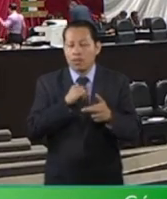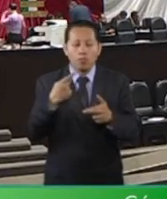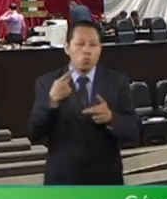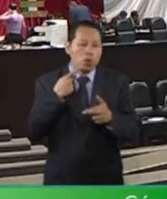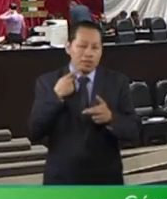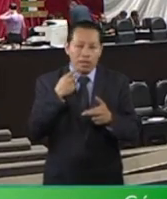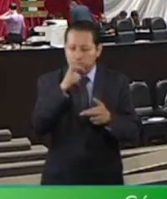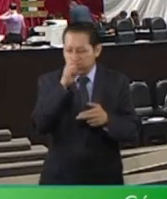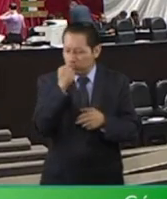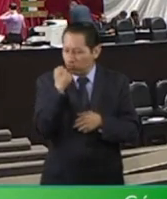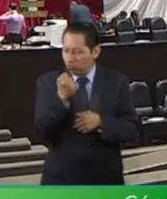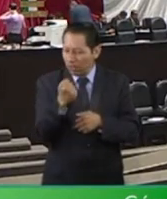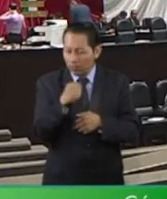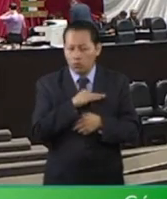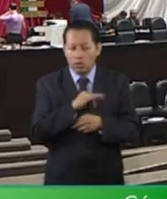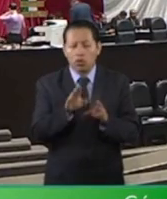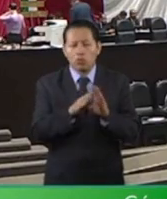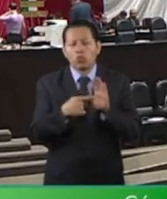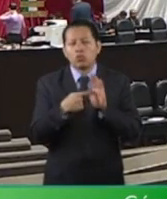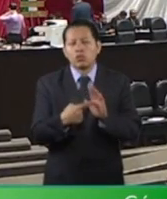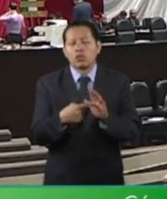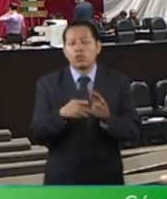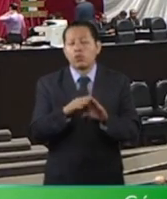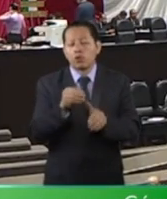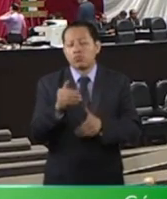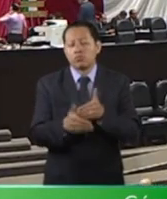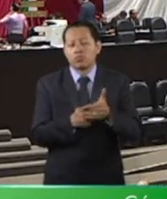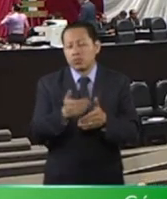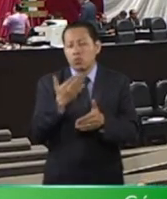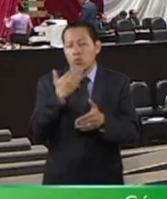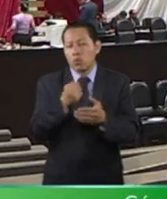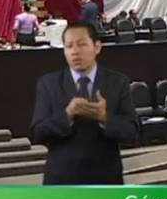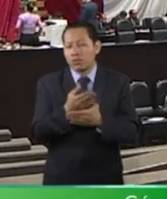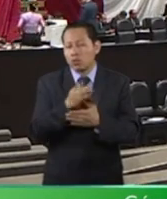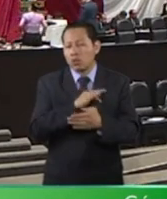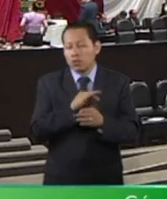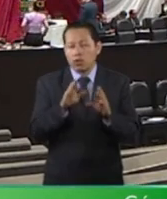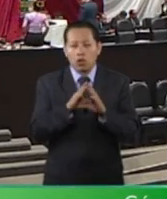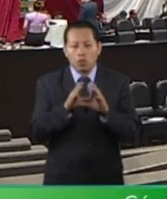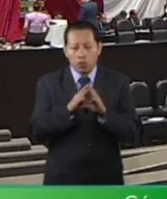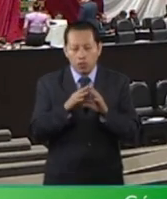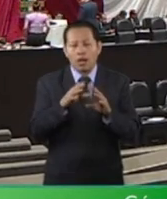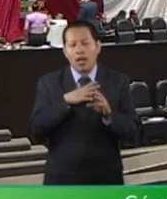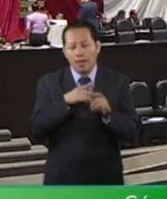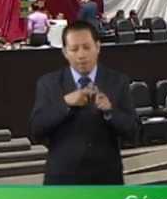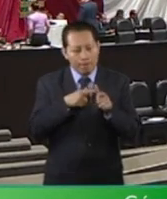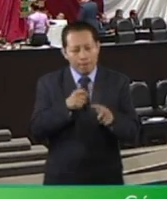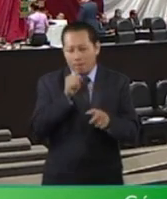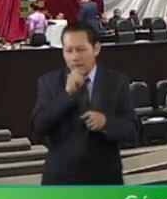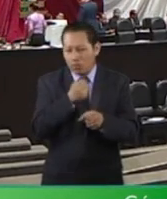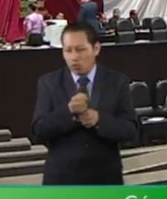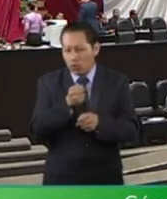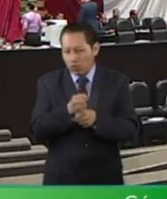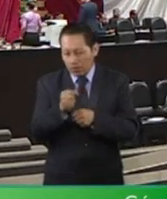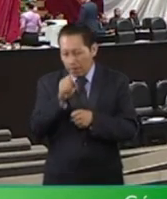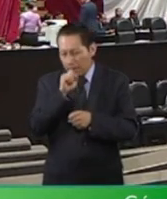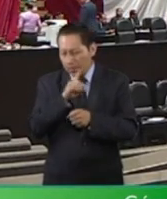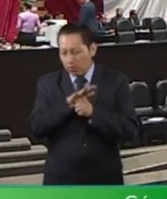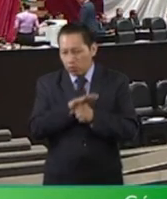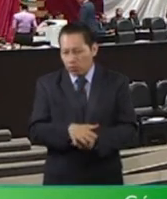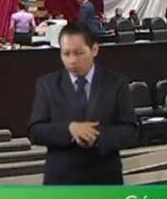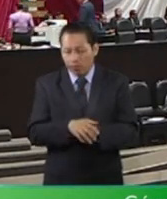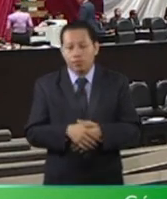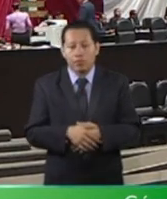mano dura ha demostrado ser un camino sin salida que perpetúa el ciclo de violencia y represión.